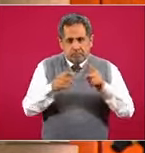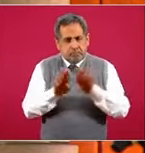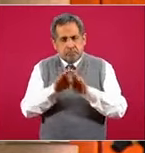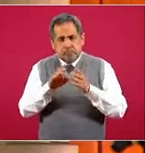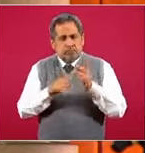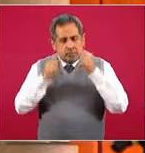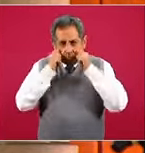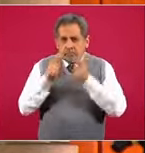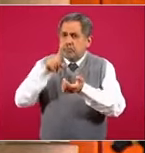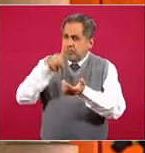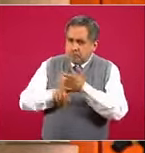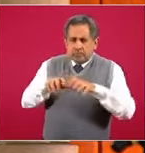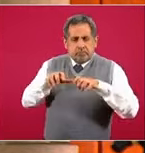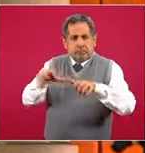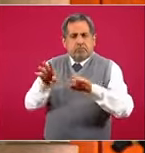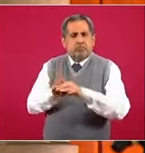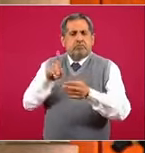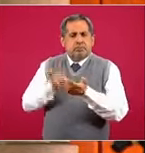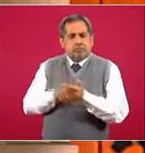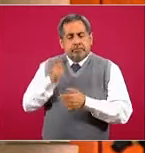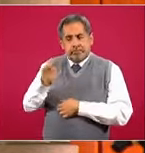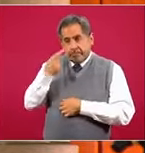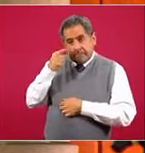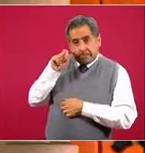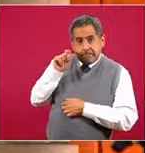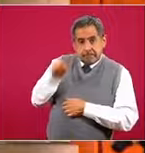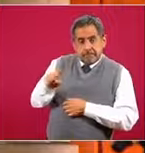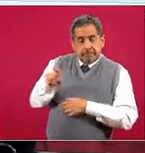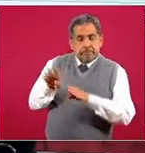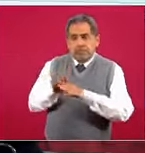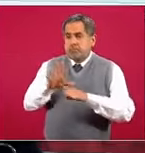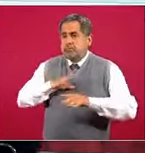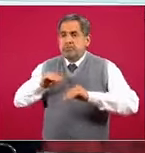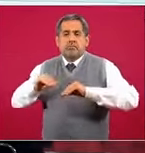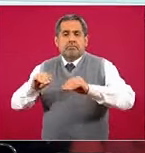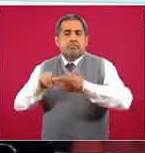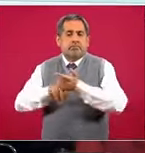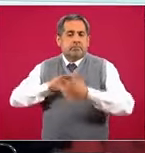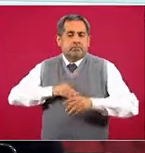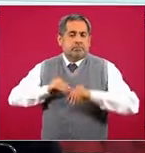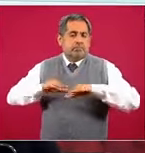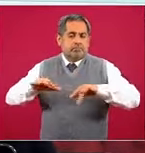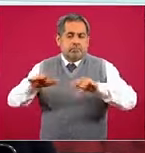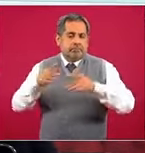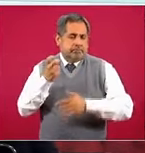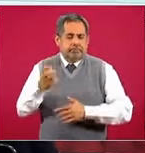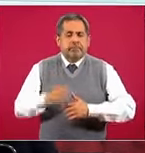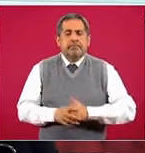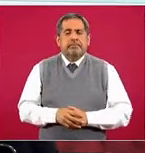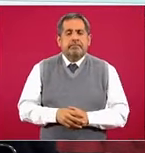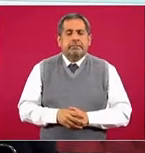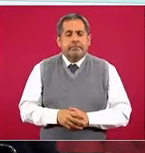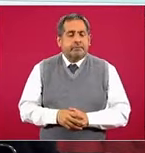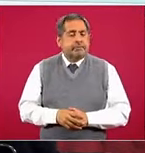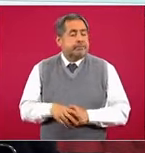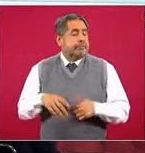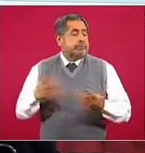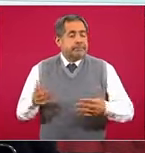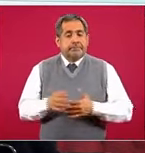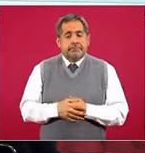es baja. ¿Sí? Así es como se mide también la actividad del virus de la influenza. Entonces,